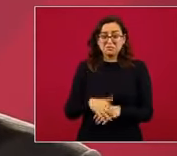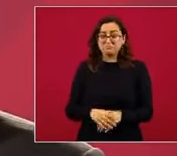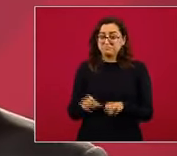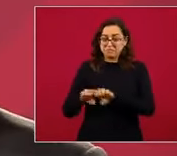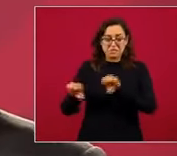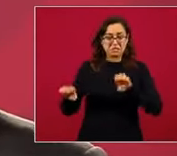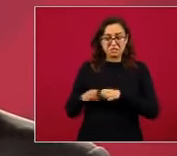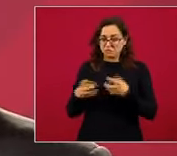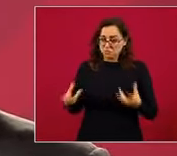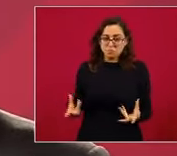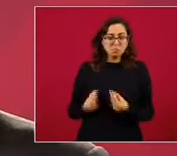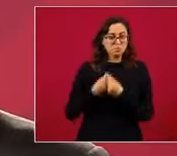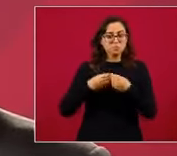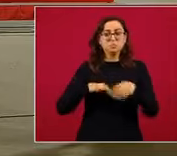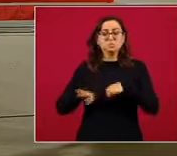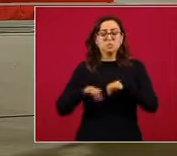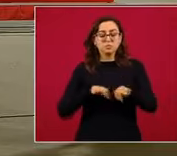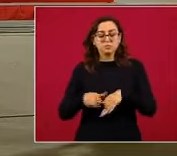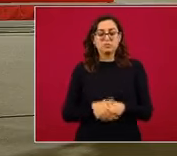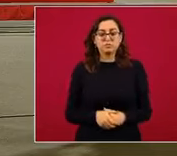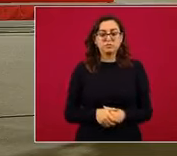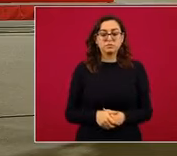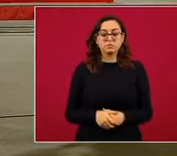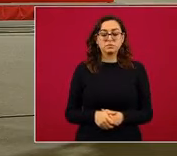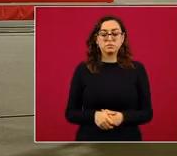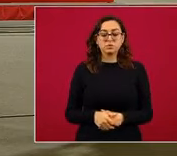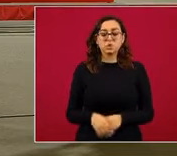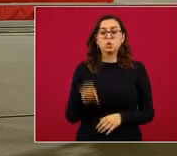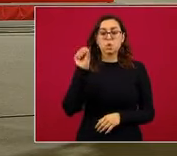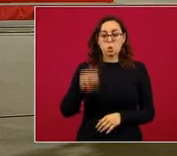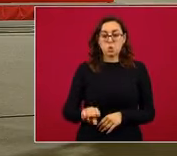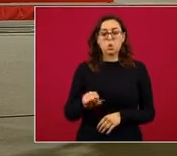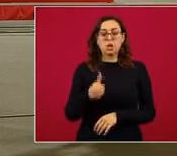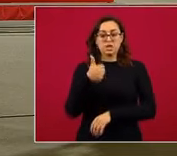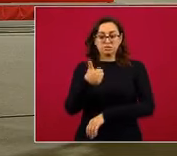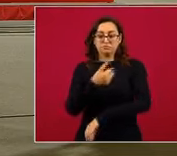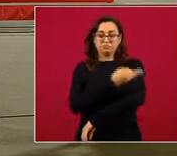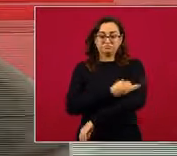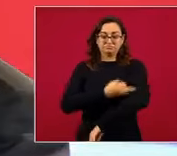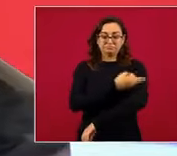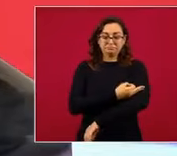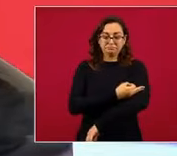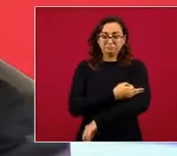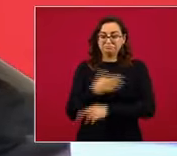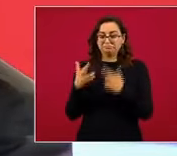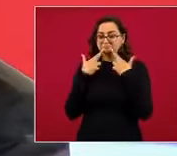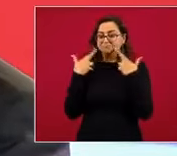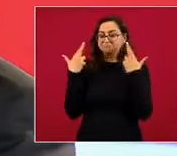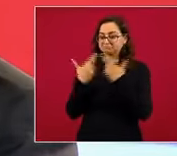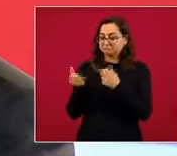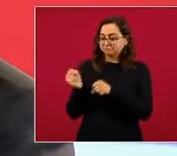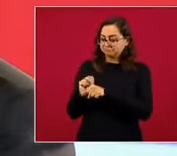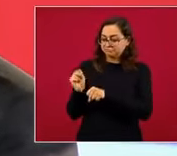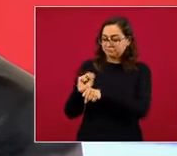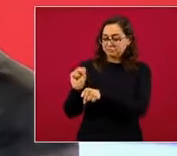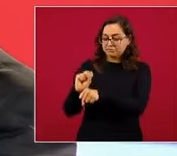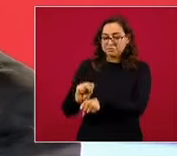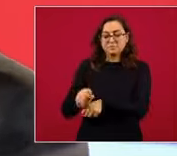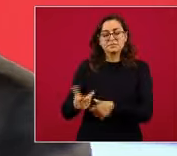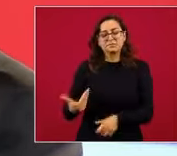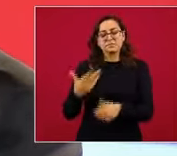equipo. Justamente hoy a las 6 de la tarde tuvimos la reunión COVID semanal con el señor